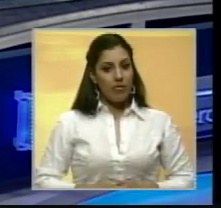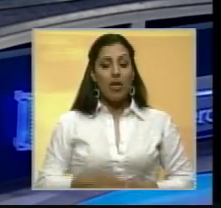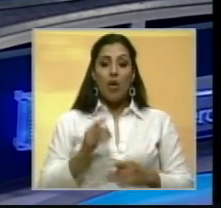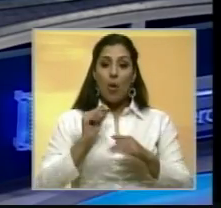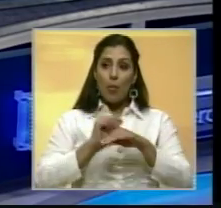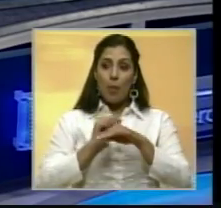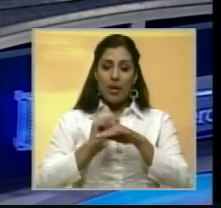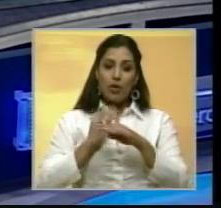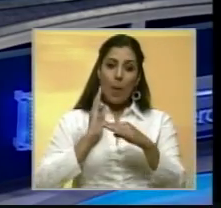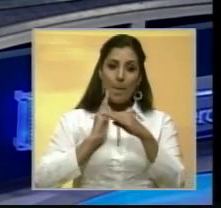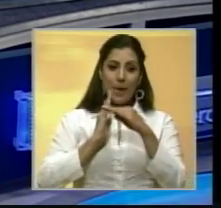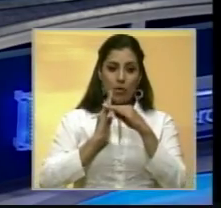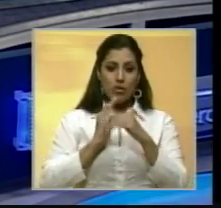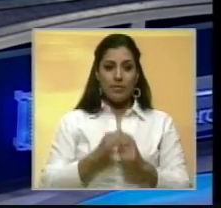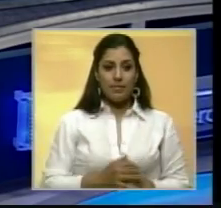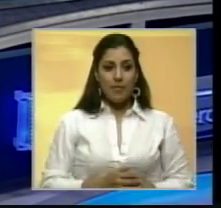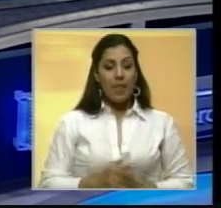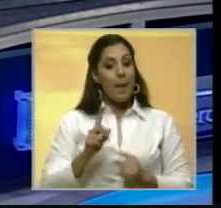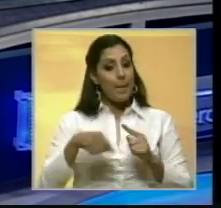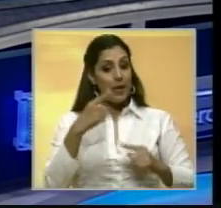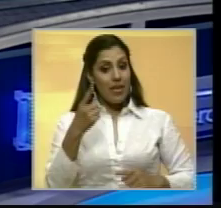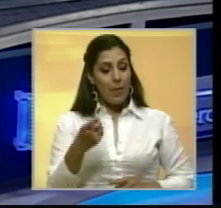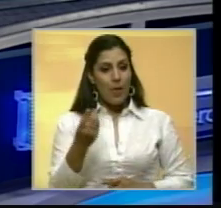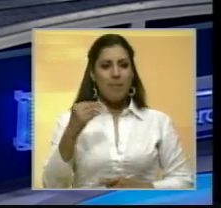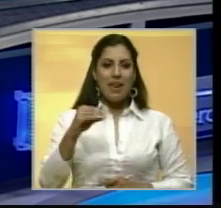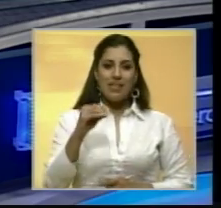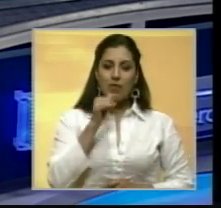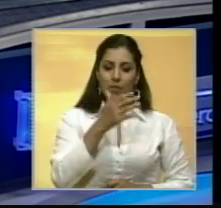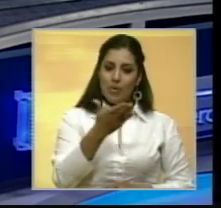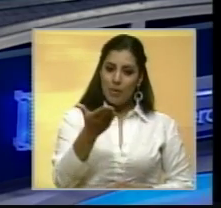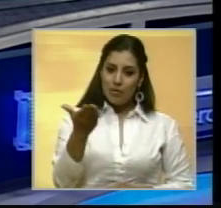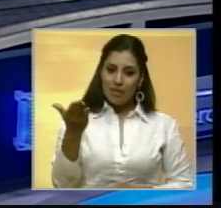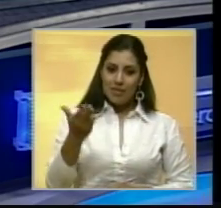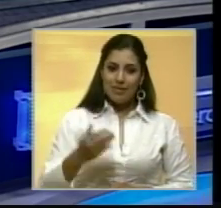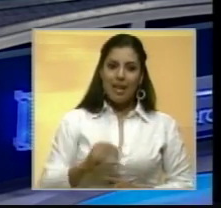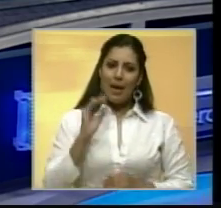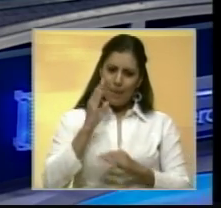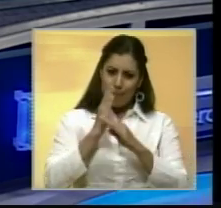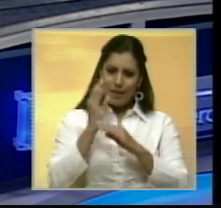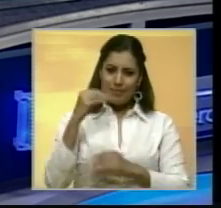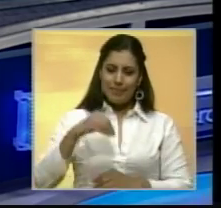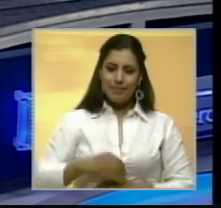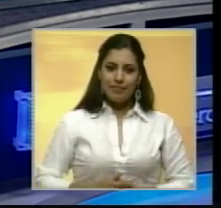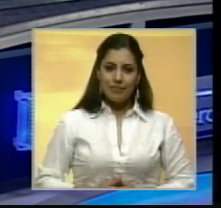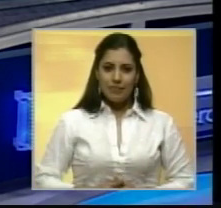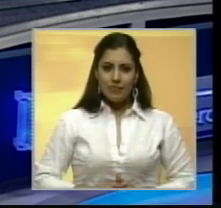Amigos, es momento de hacer nuestra primera pausa. Pero al regreso venimos con más información para ustedes, no se aparten.